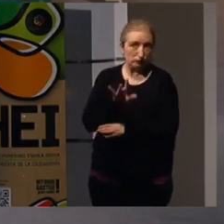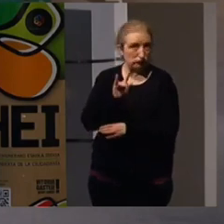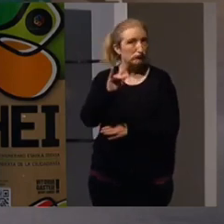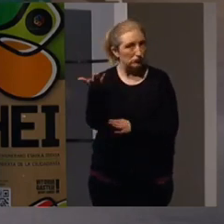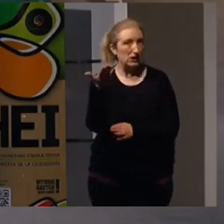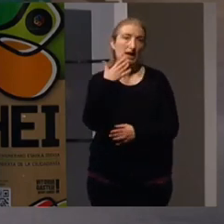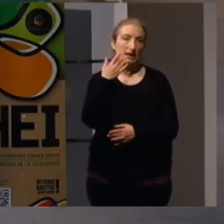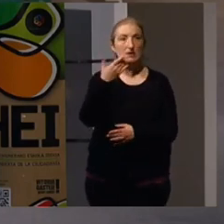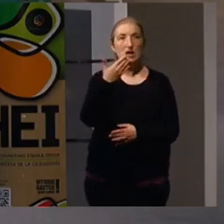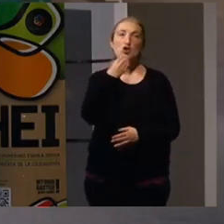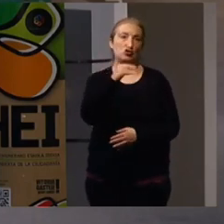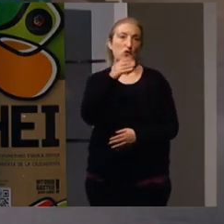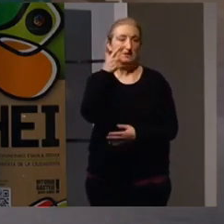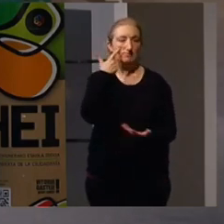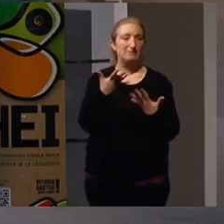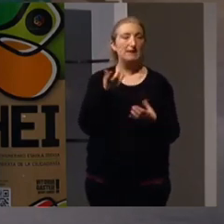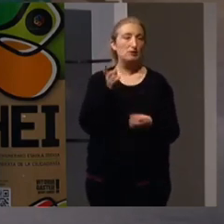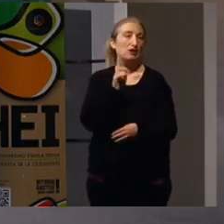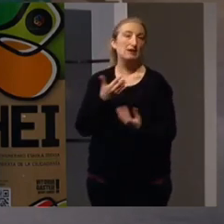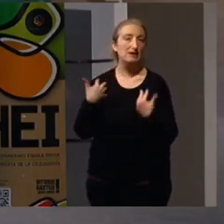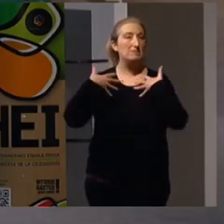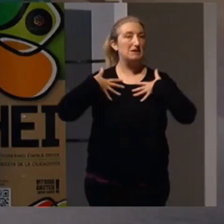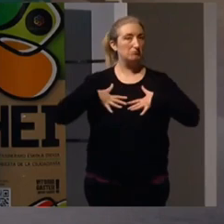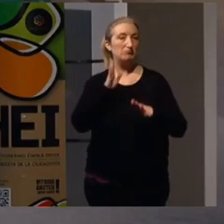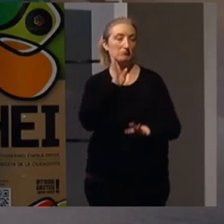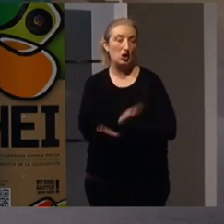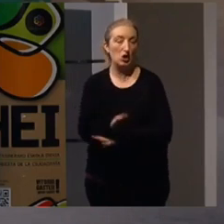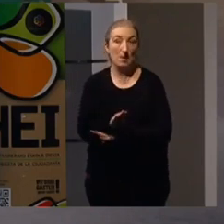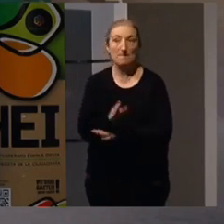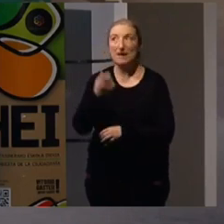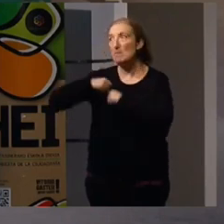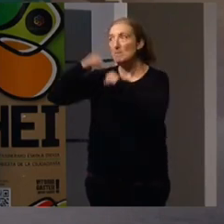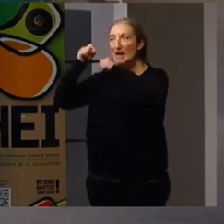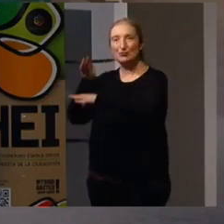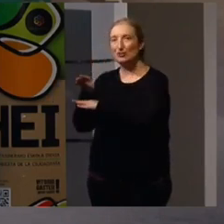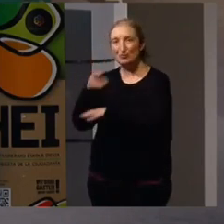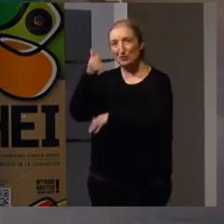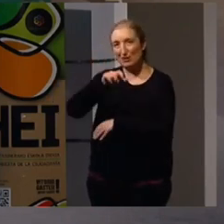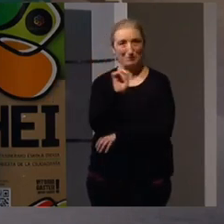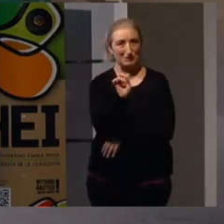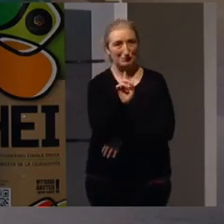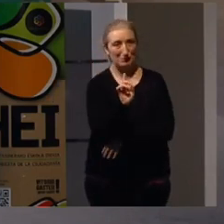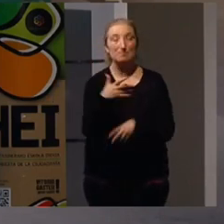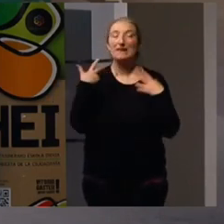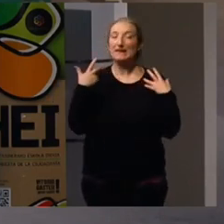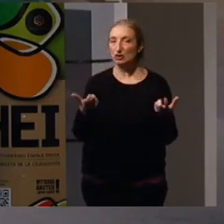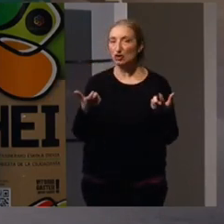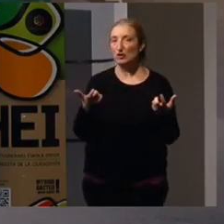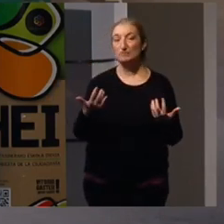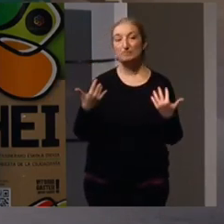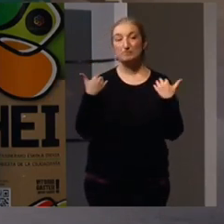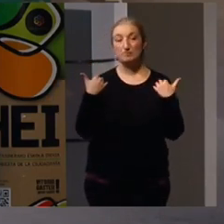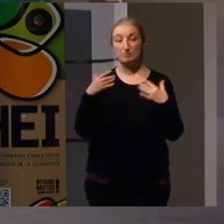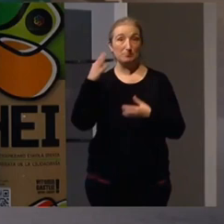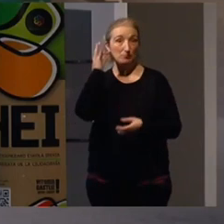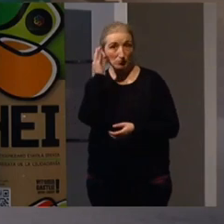diferencia generacional importante, pero al de otros perfiles de población no tanto. Esto, además de la doble carga